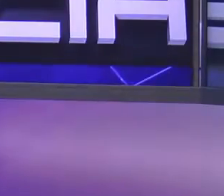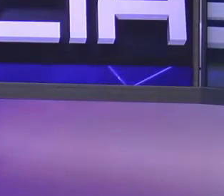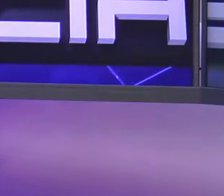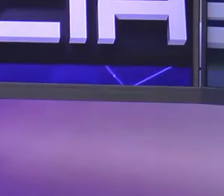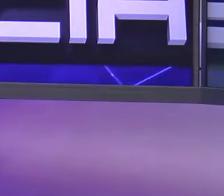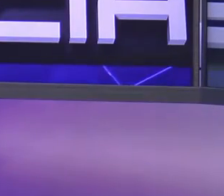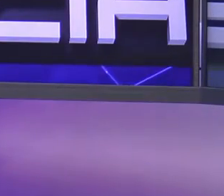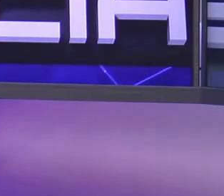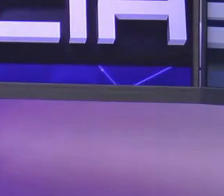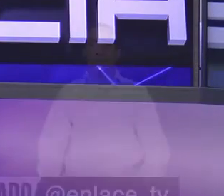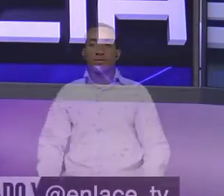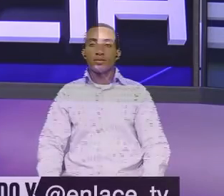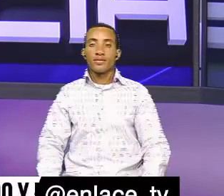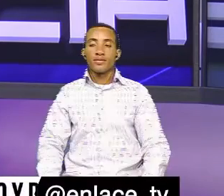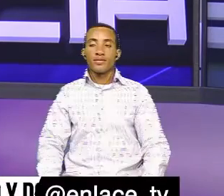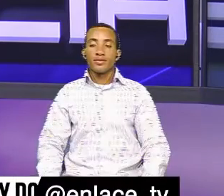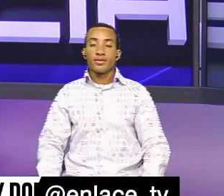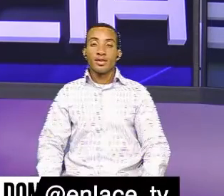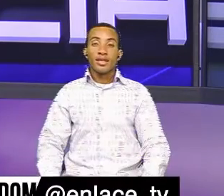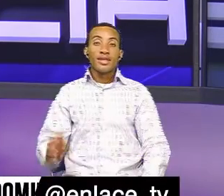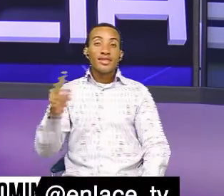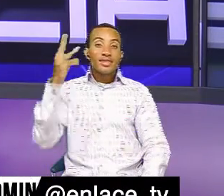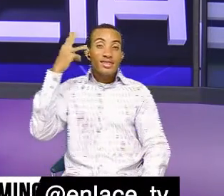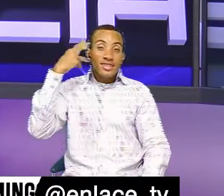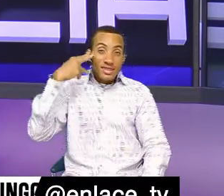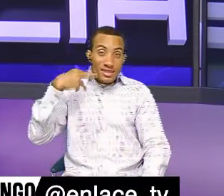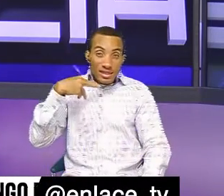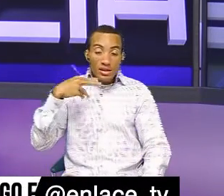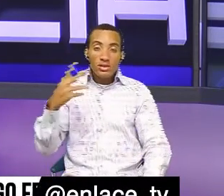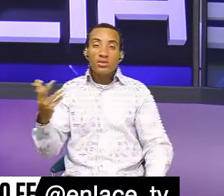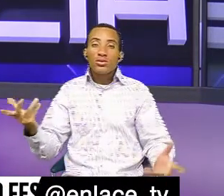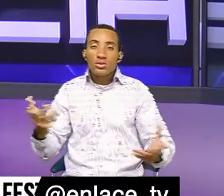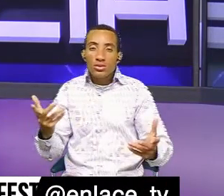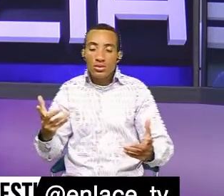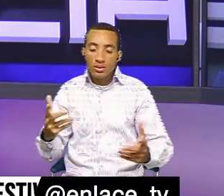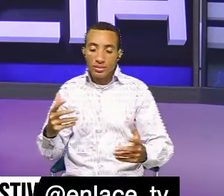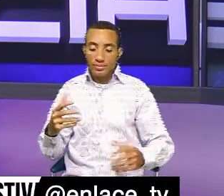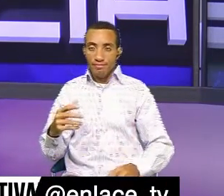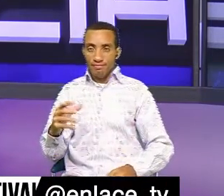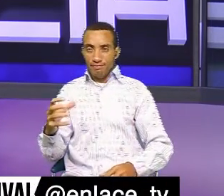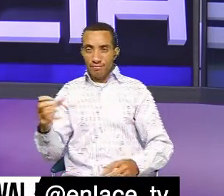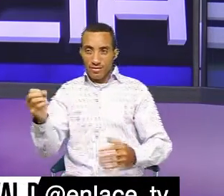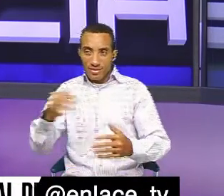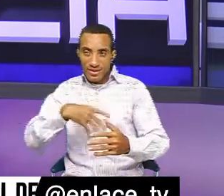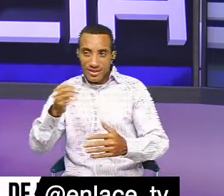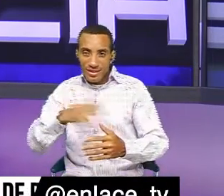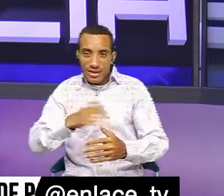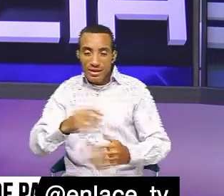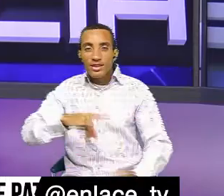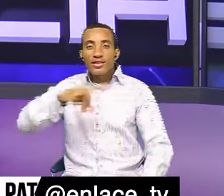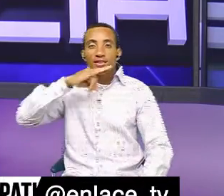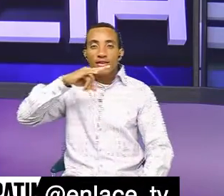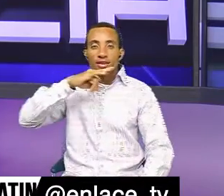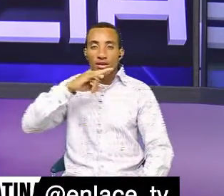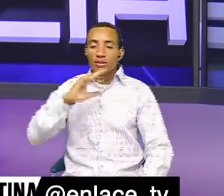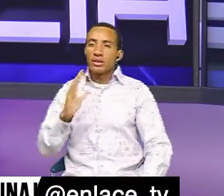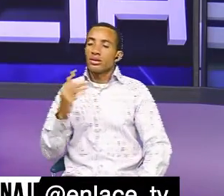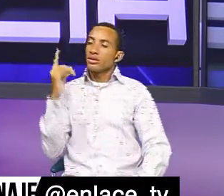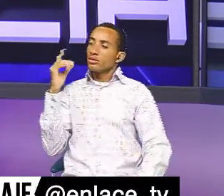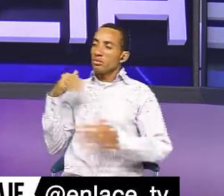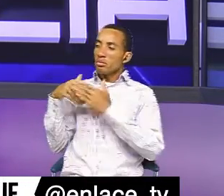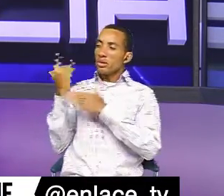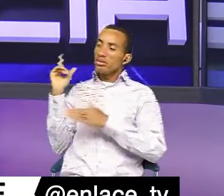Por 3 días consecutivos, la Plaza de Mercado de Torcoroma estará celebrando sus bodas de oro. Invitan a la comunidad a celebrar juntos sus 50 años de